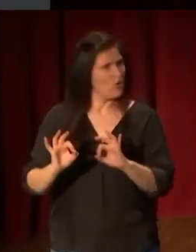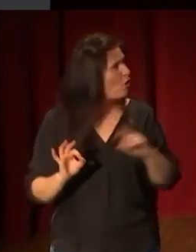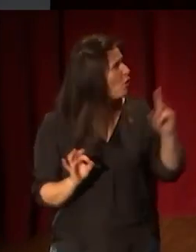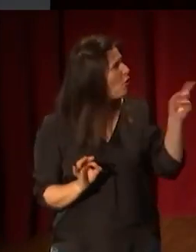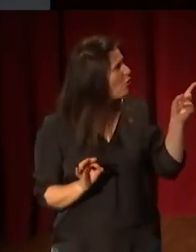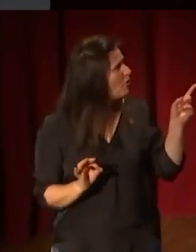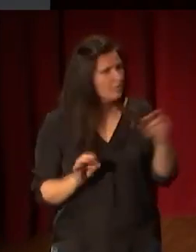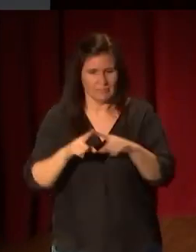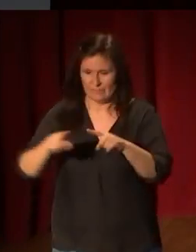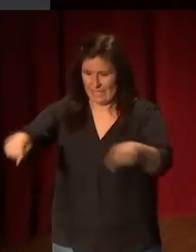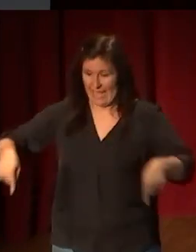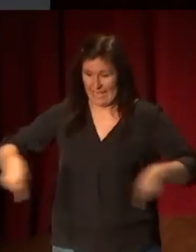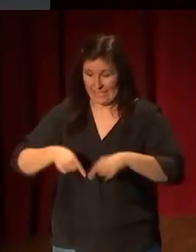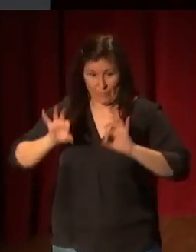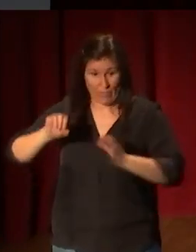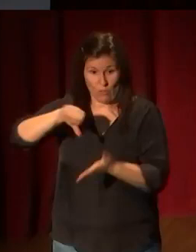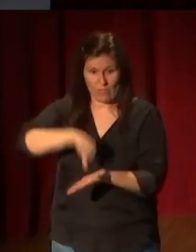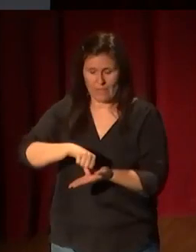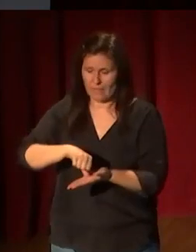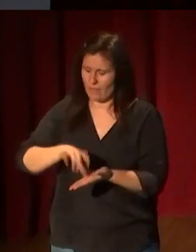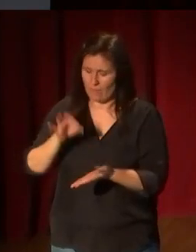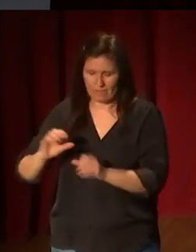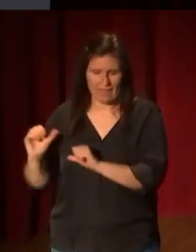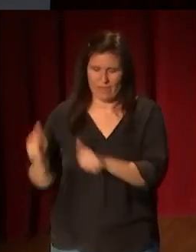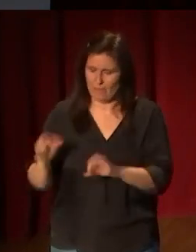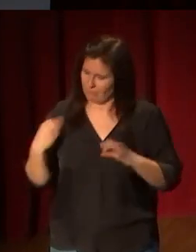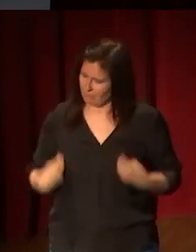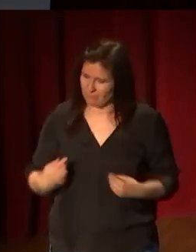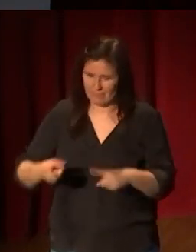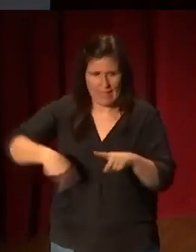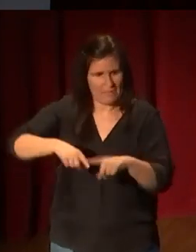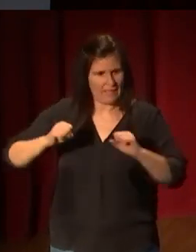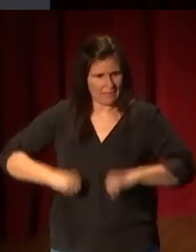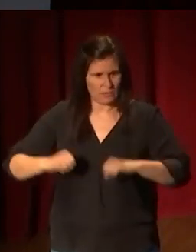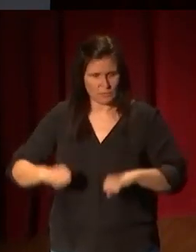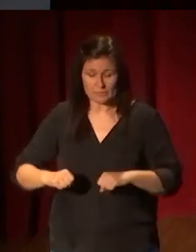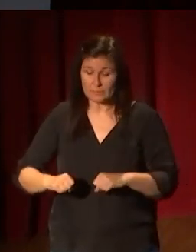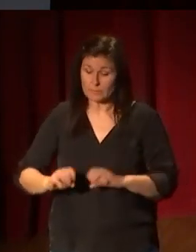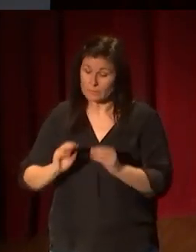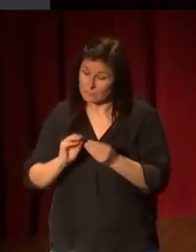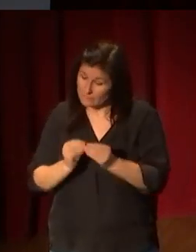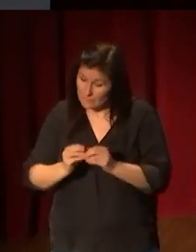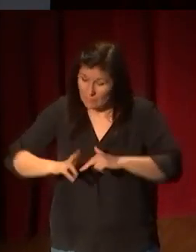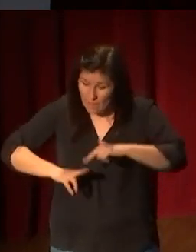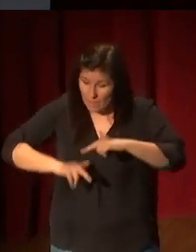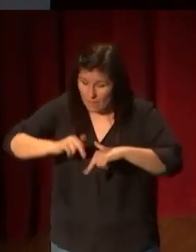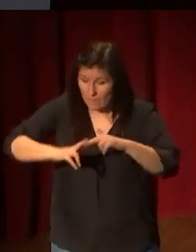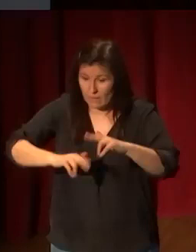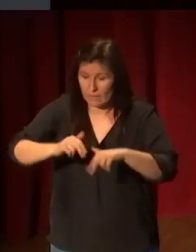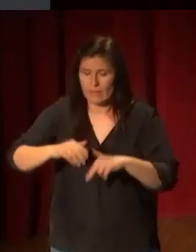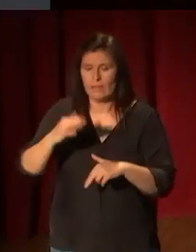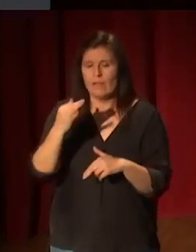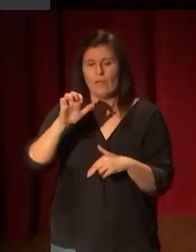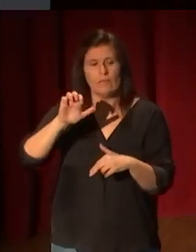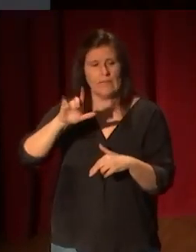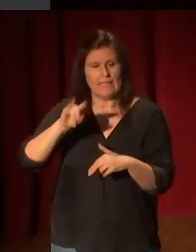escenario urbano que fue desde ese inicio la plaza mayor a los mientras estaba construyendo felipe